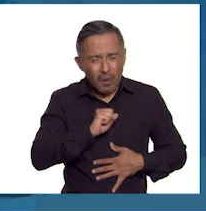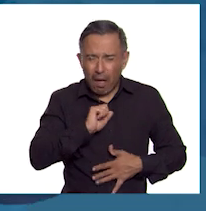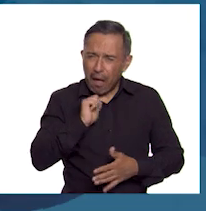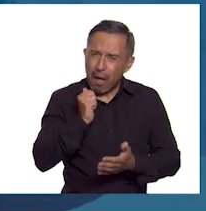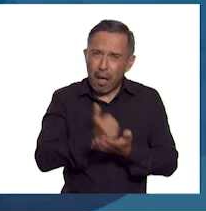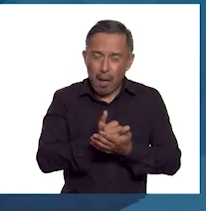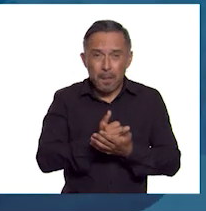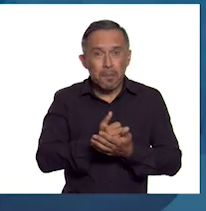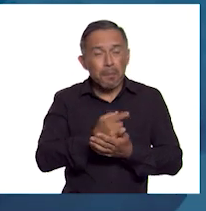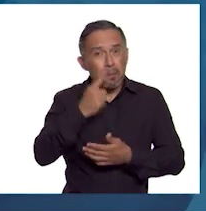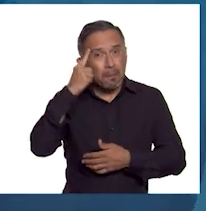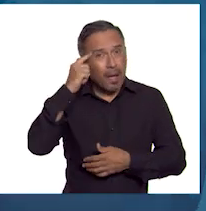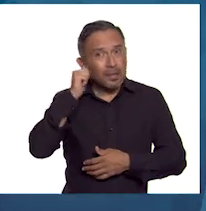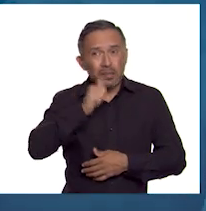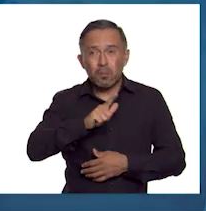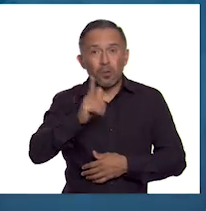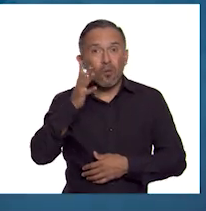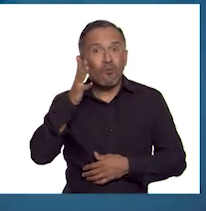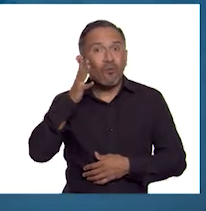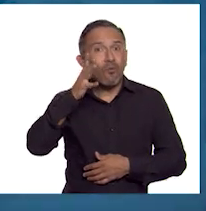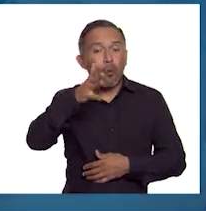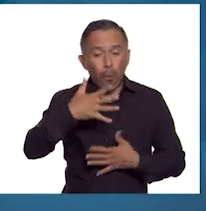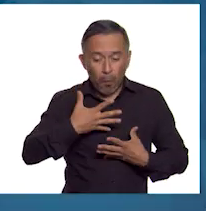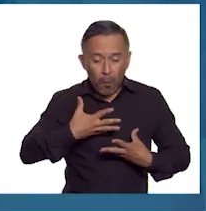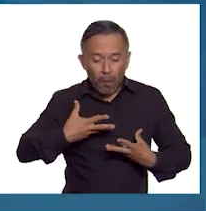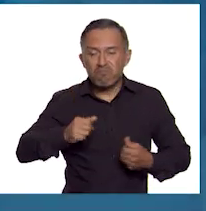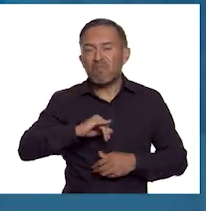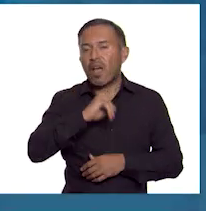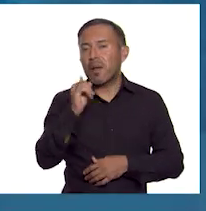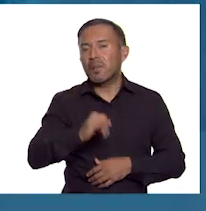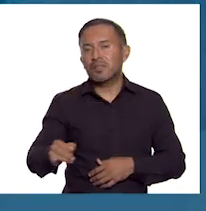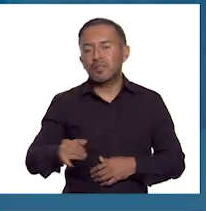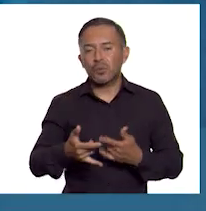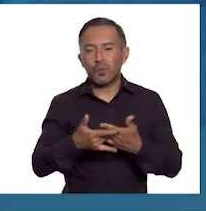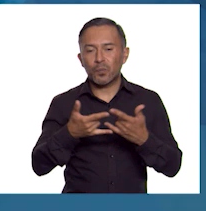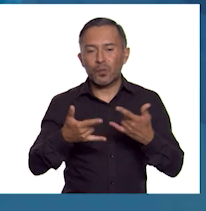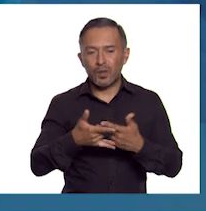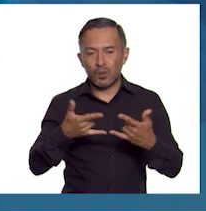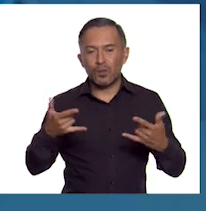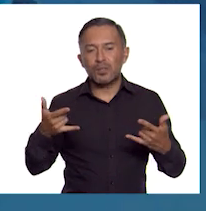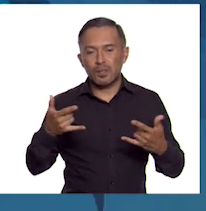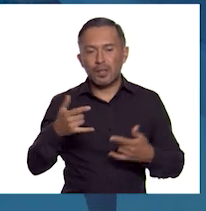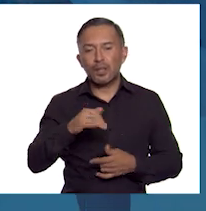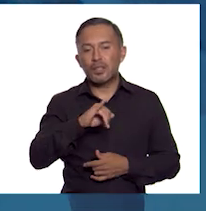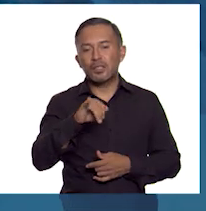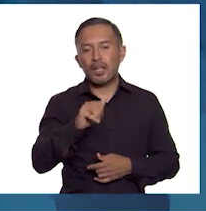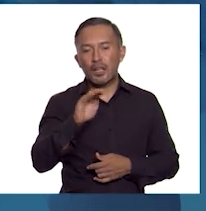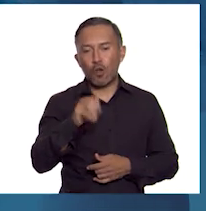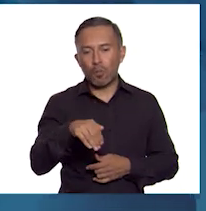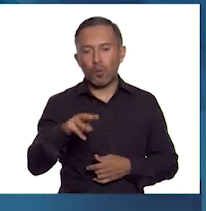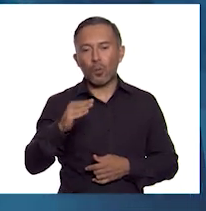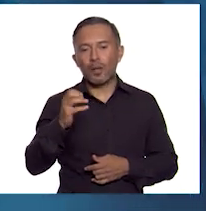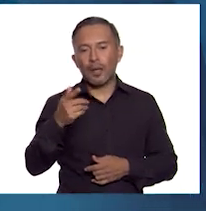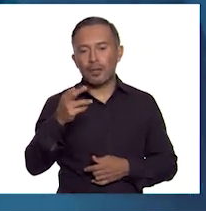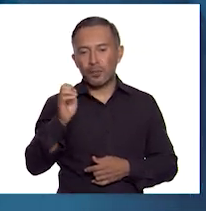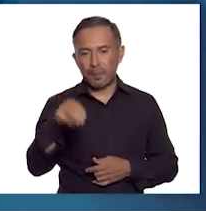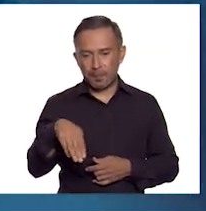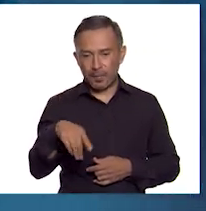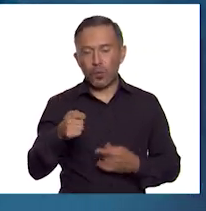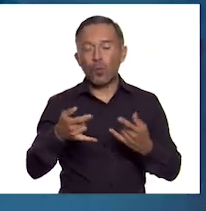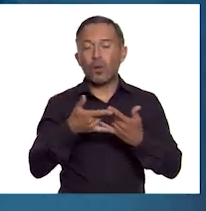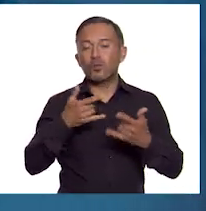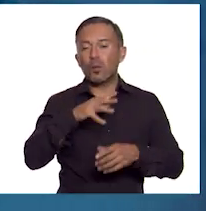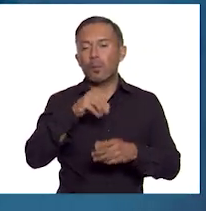su vida. Jacob y Wilhelm Grimm, Cuentos Completos 1, Madrid, Alianza Editorial,